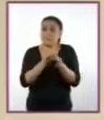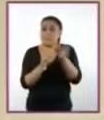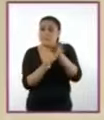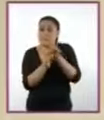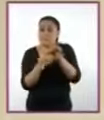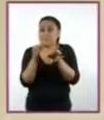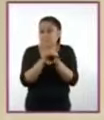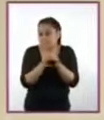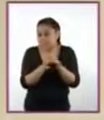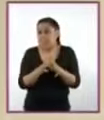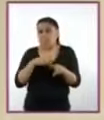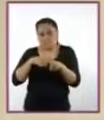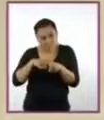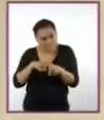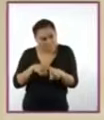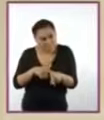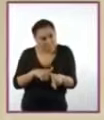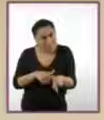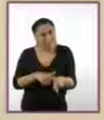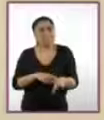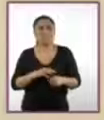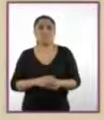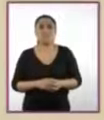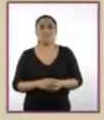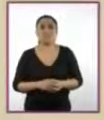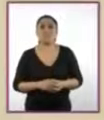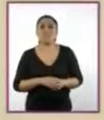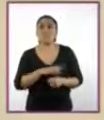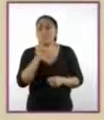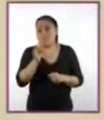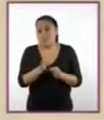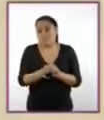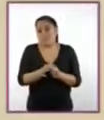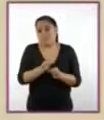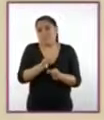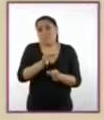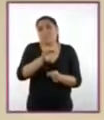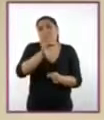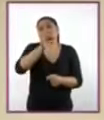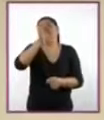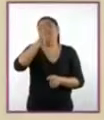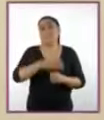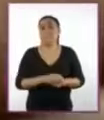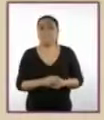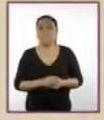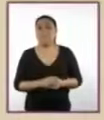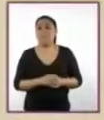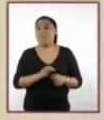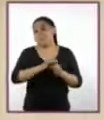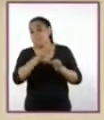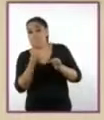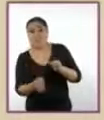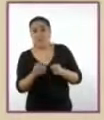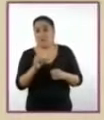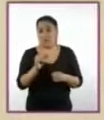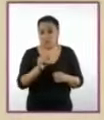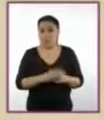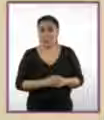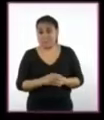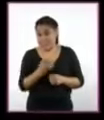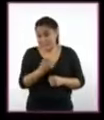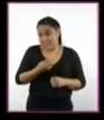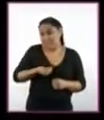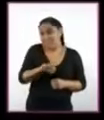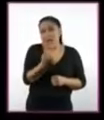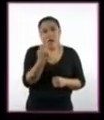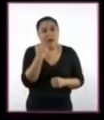discos. Y continuó haciendo esto hasta tener una columna lo más alta posible, sin que se cayeran. Esto es